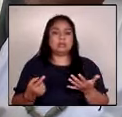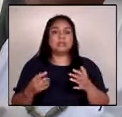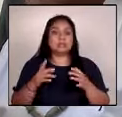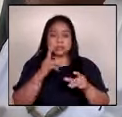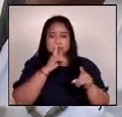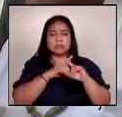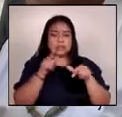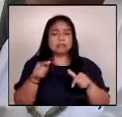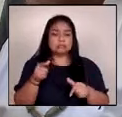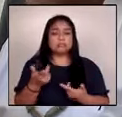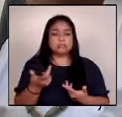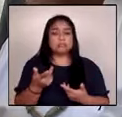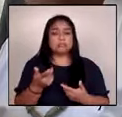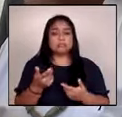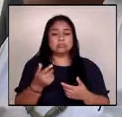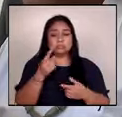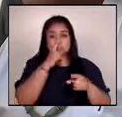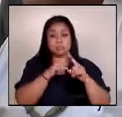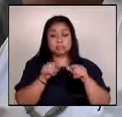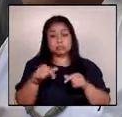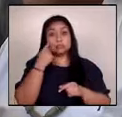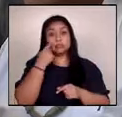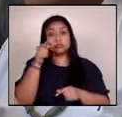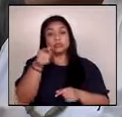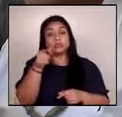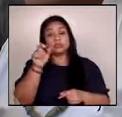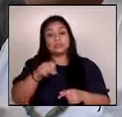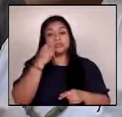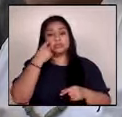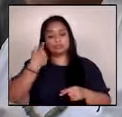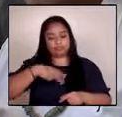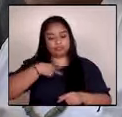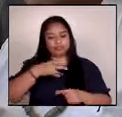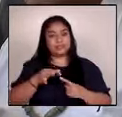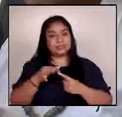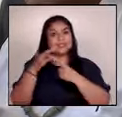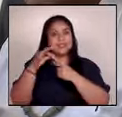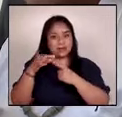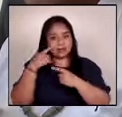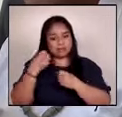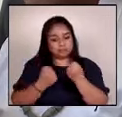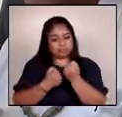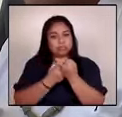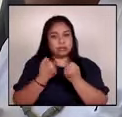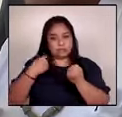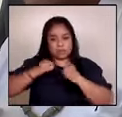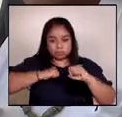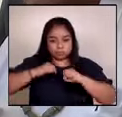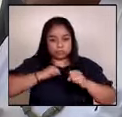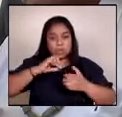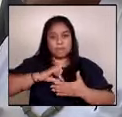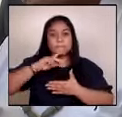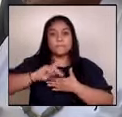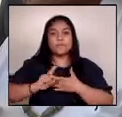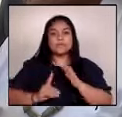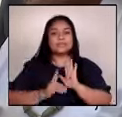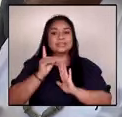que precisamente por esa razón vamos a estar haciendo un esfuerzo especial para desarrollar proyectos de desarrollo en el